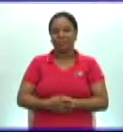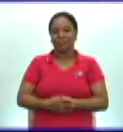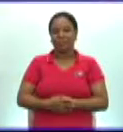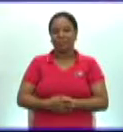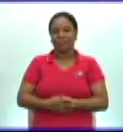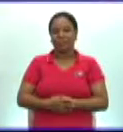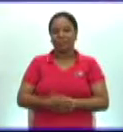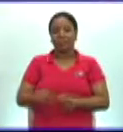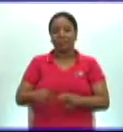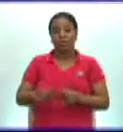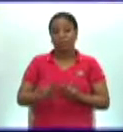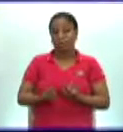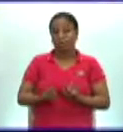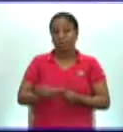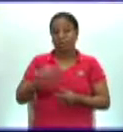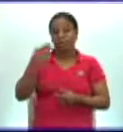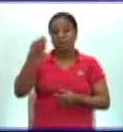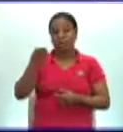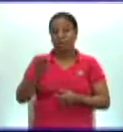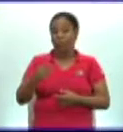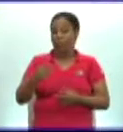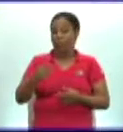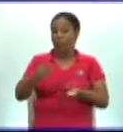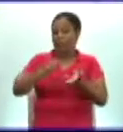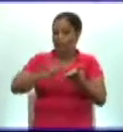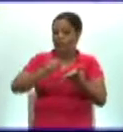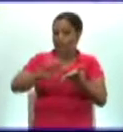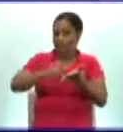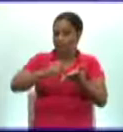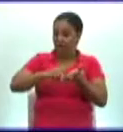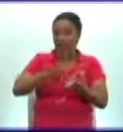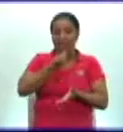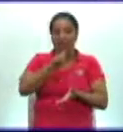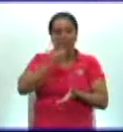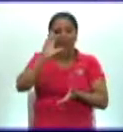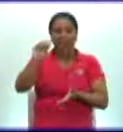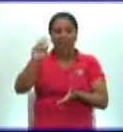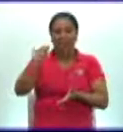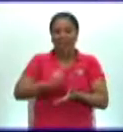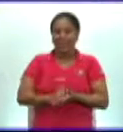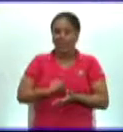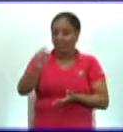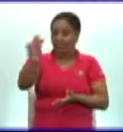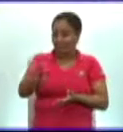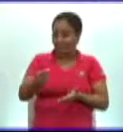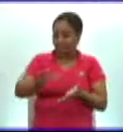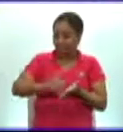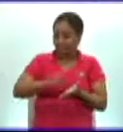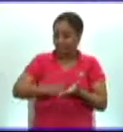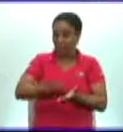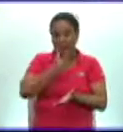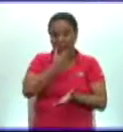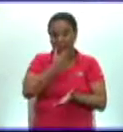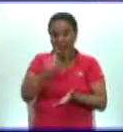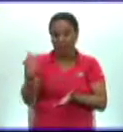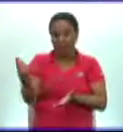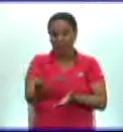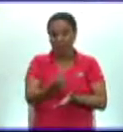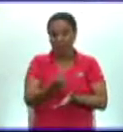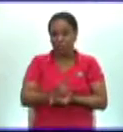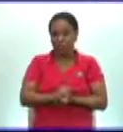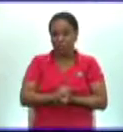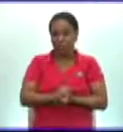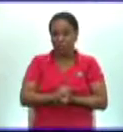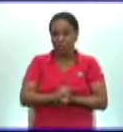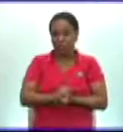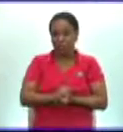Por lo que cuando vayamos a la bodega, le podemos estar diciendo al bodeguero, aunque se ría de nosotros, que me mase algo